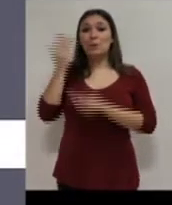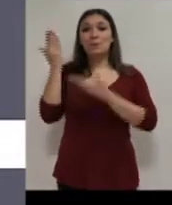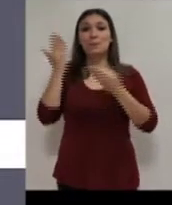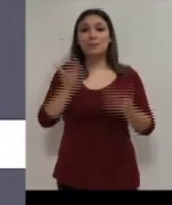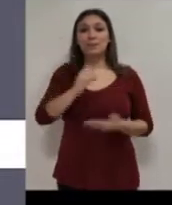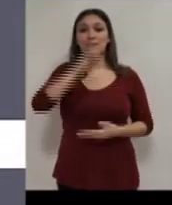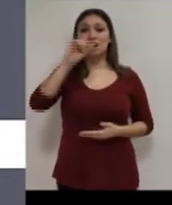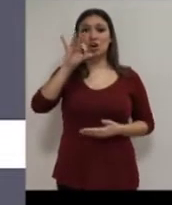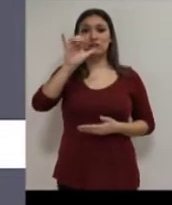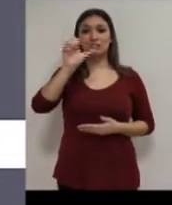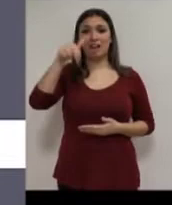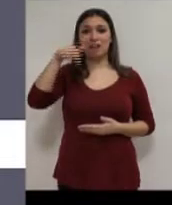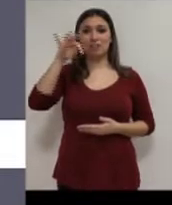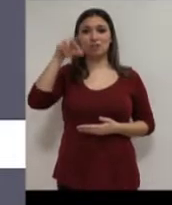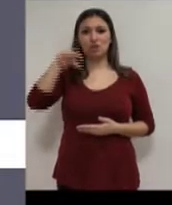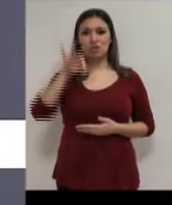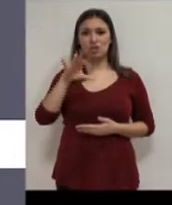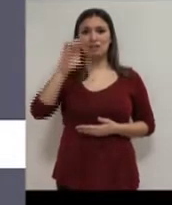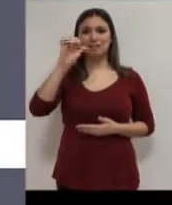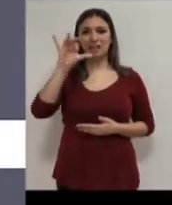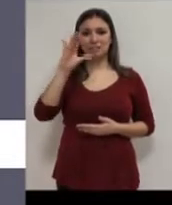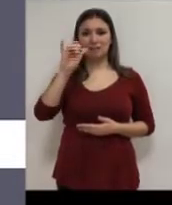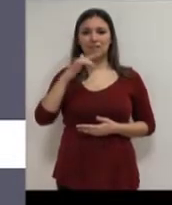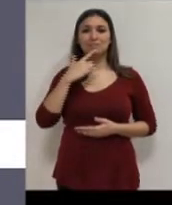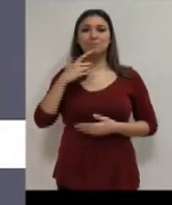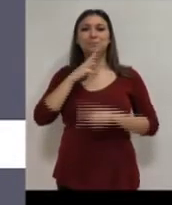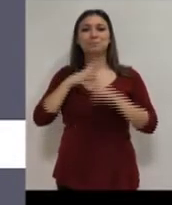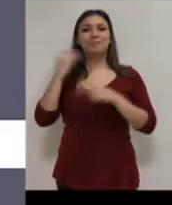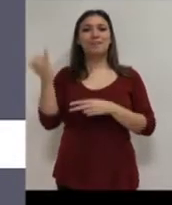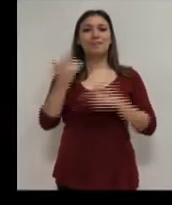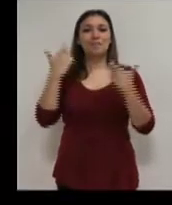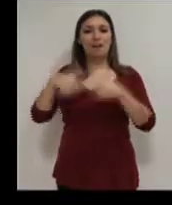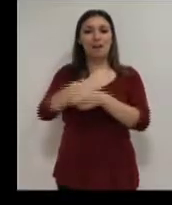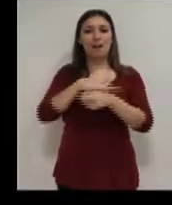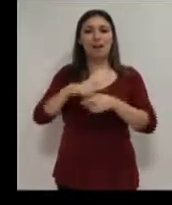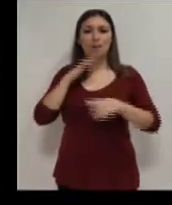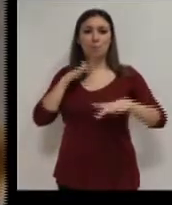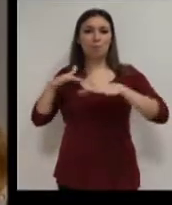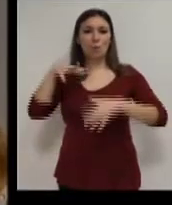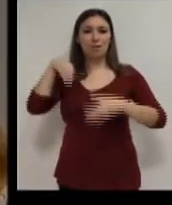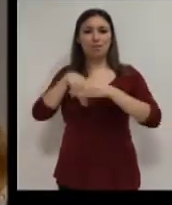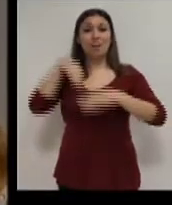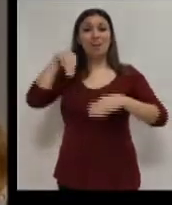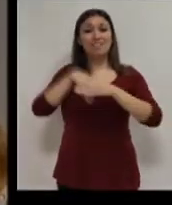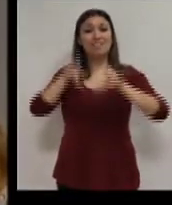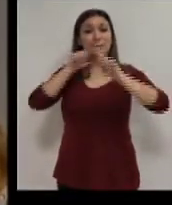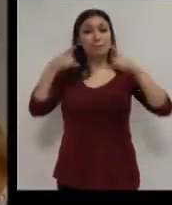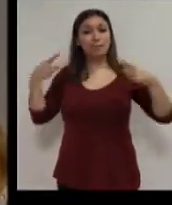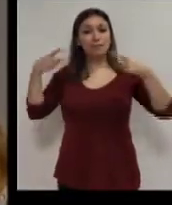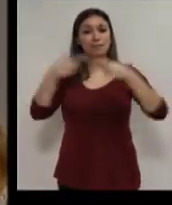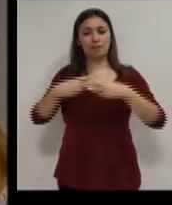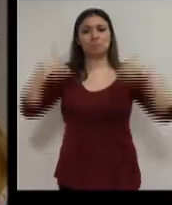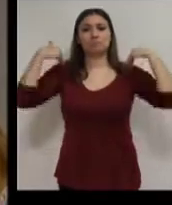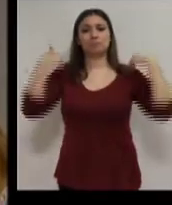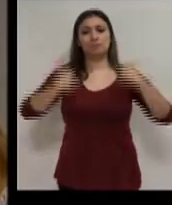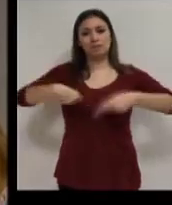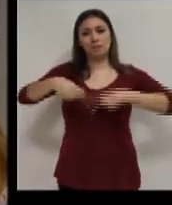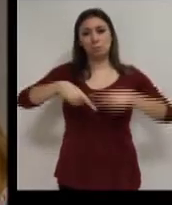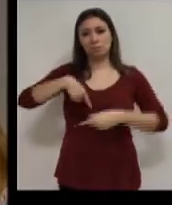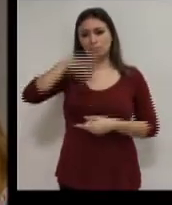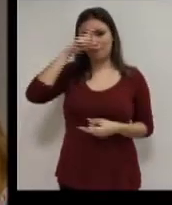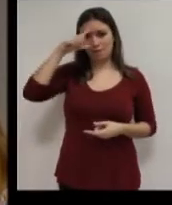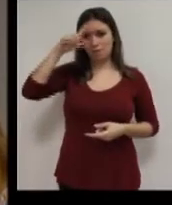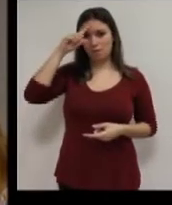Damos ahora también la bienvenida a José Antonio Cascales, que es el jefe del área de movilidad y accesibilidad del Consorcio Regional